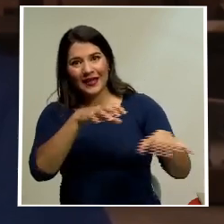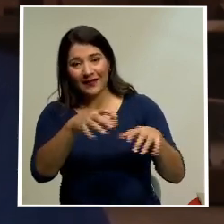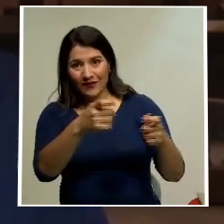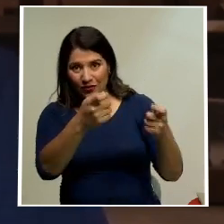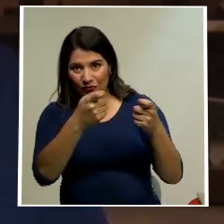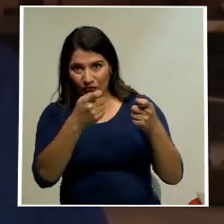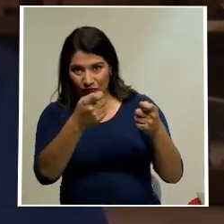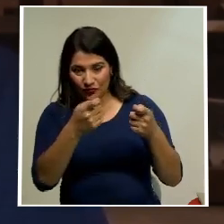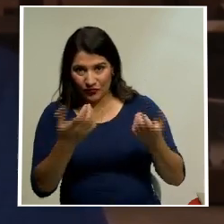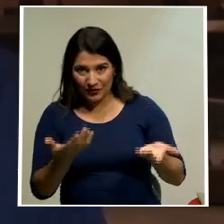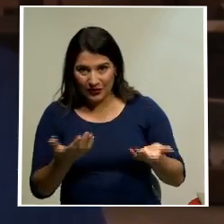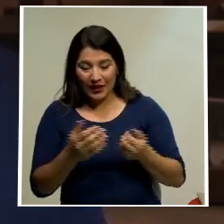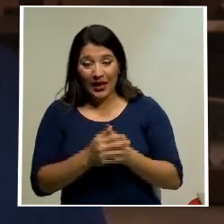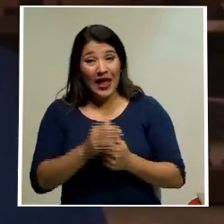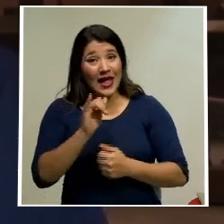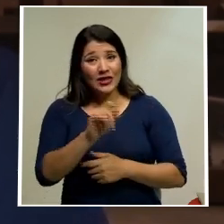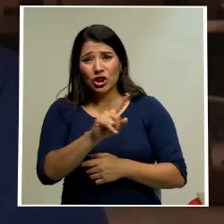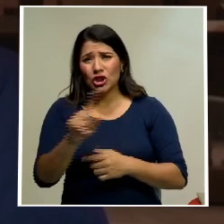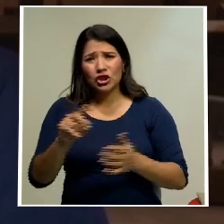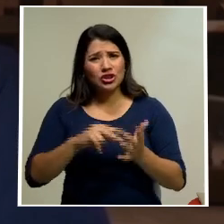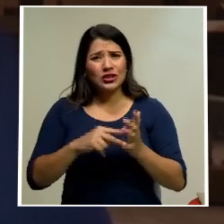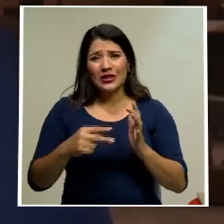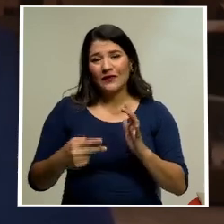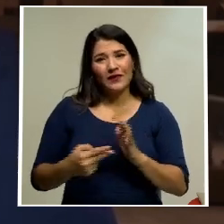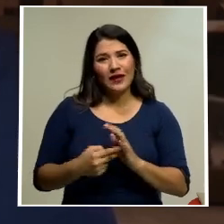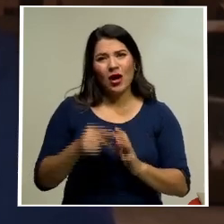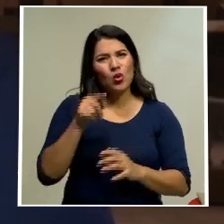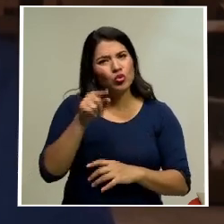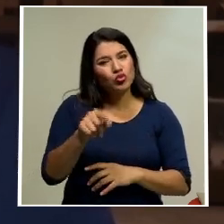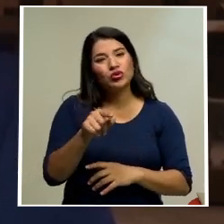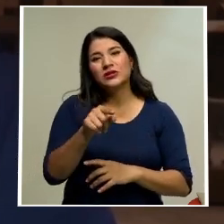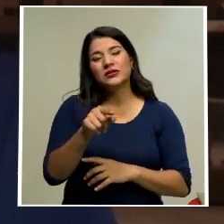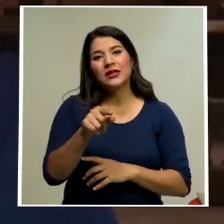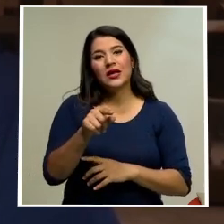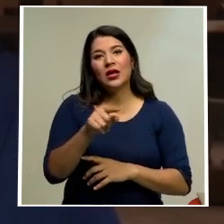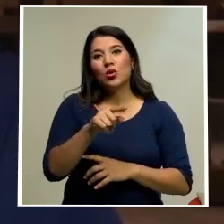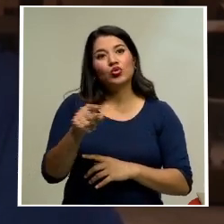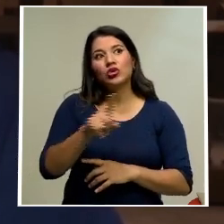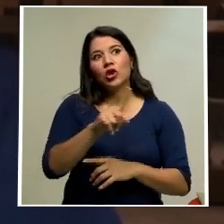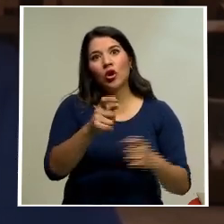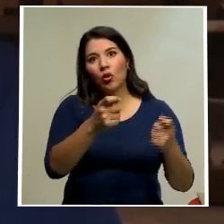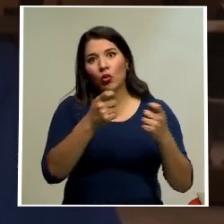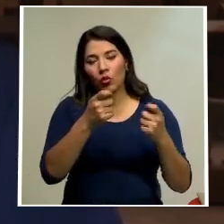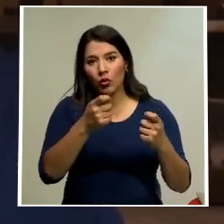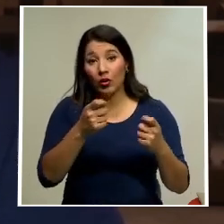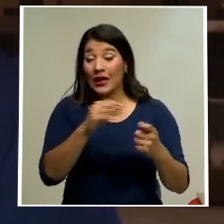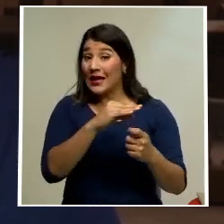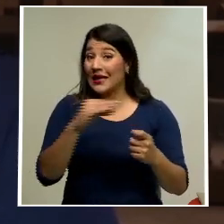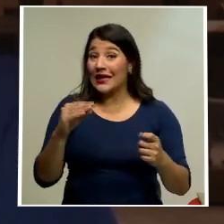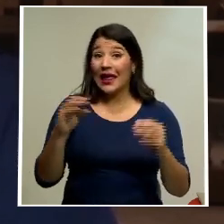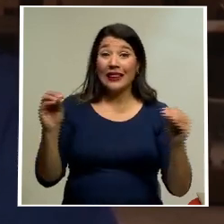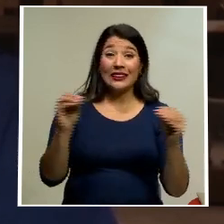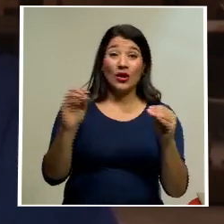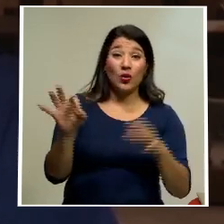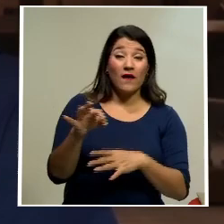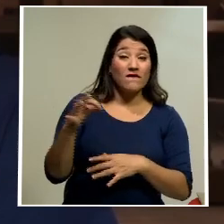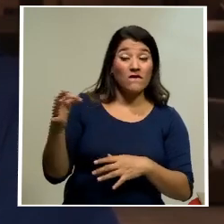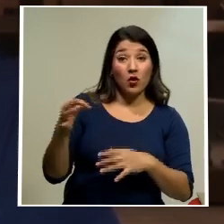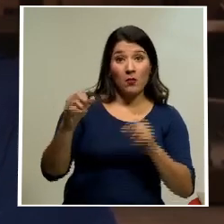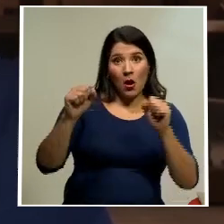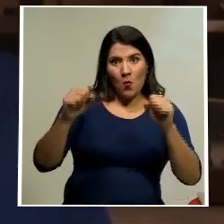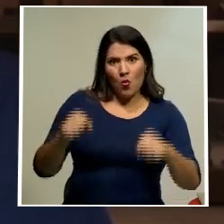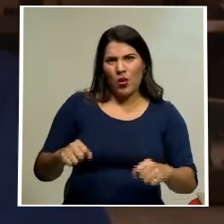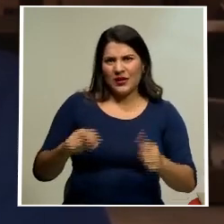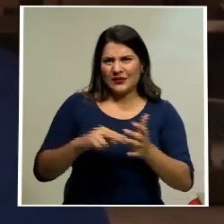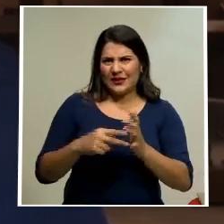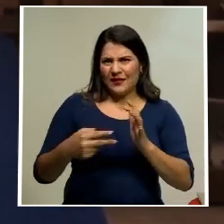norma. Eso no significa automático que usted no va a recibir la capacitación, y de ninguna manera podría entenderse que eso